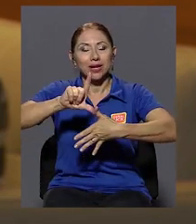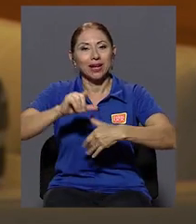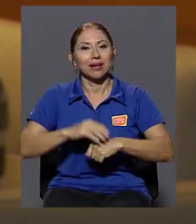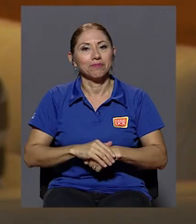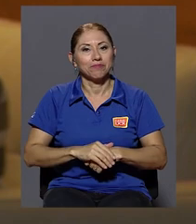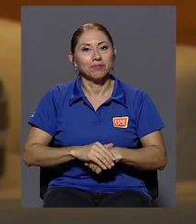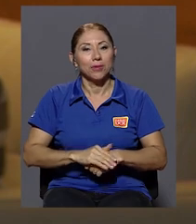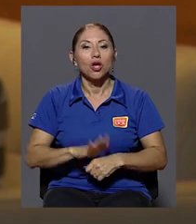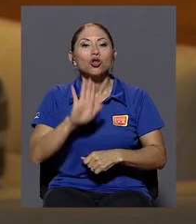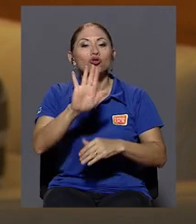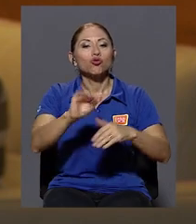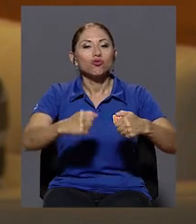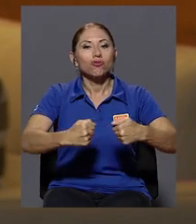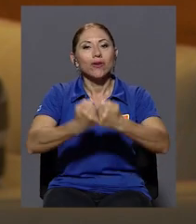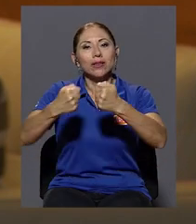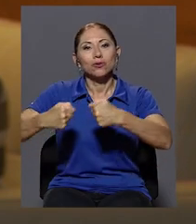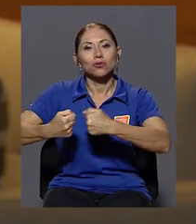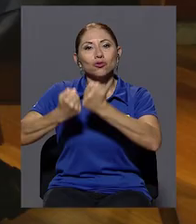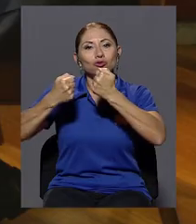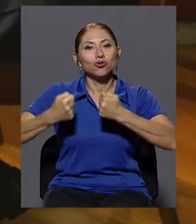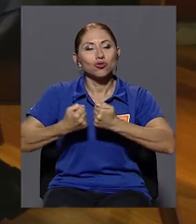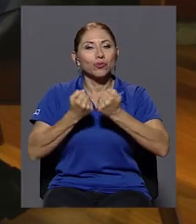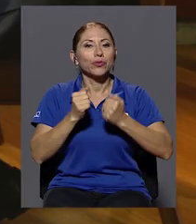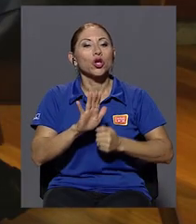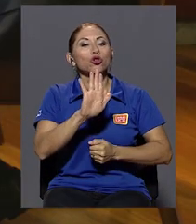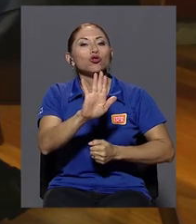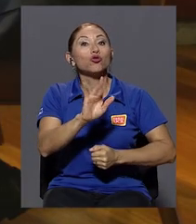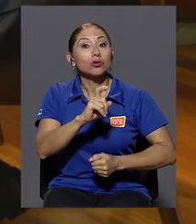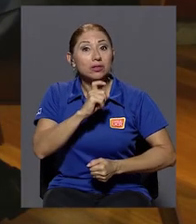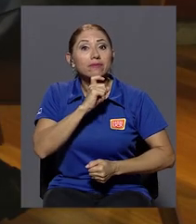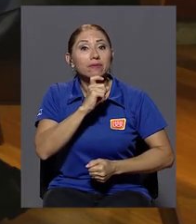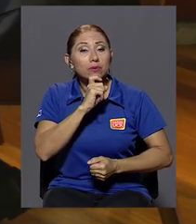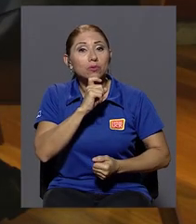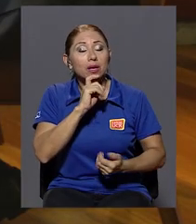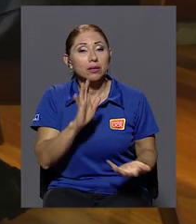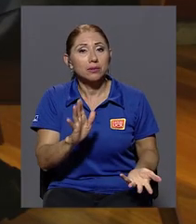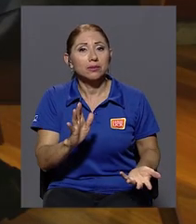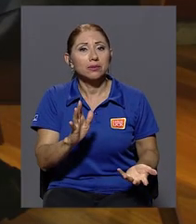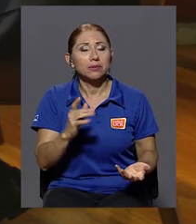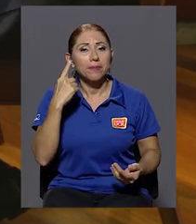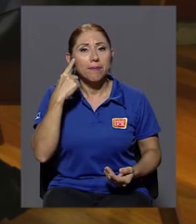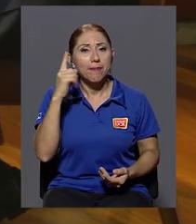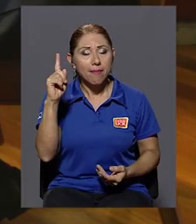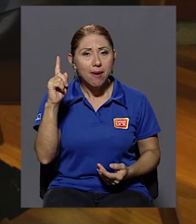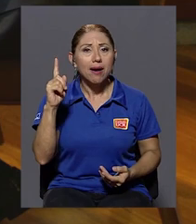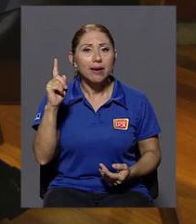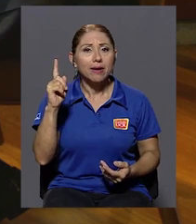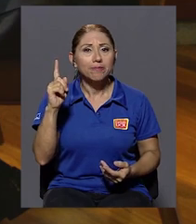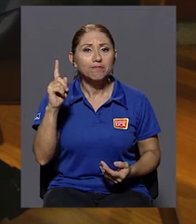Universidad Latinoamericana, sobre sus retos, sobre sus dificultades también para